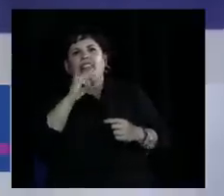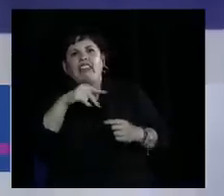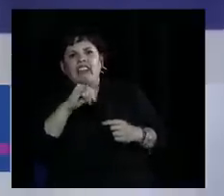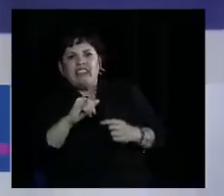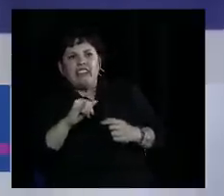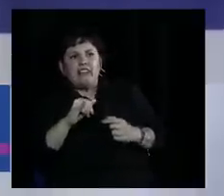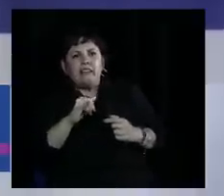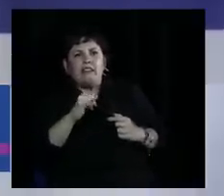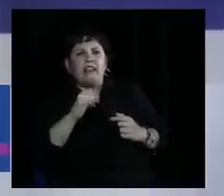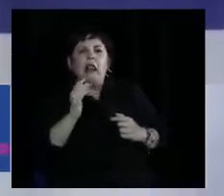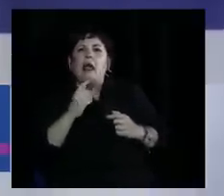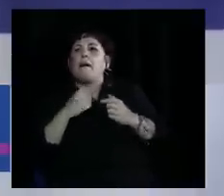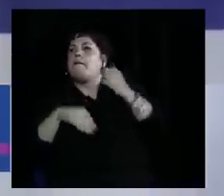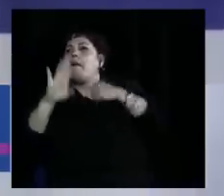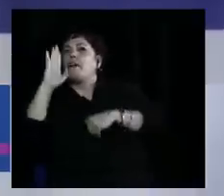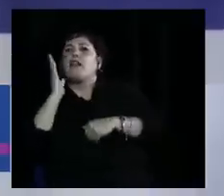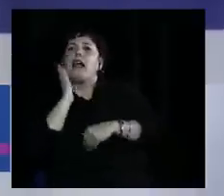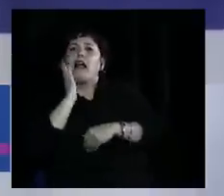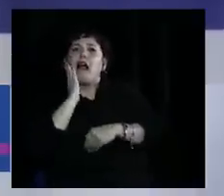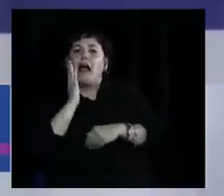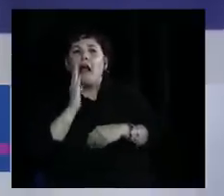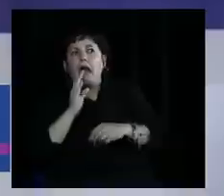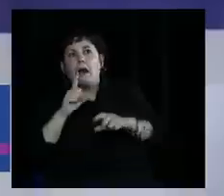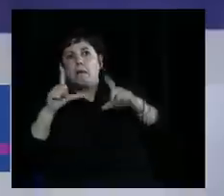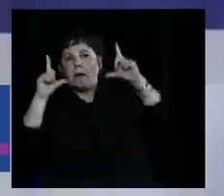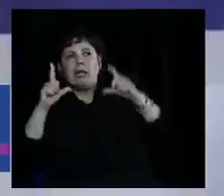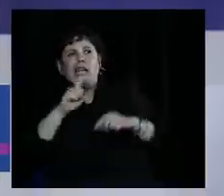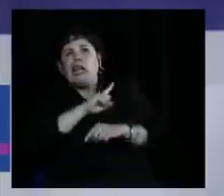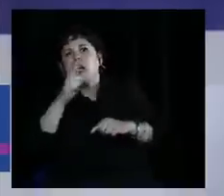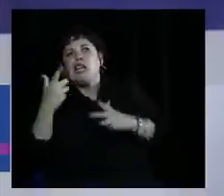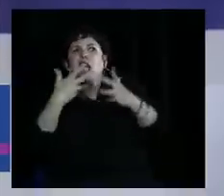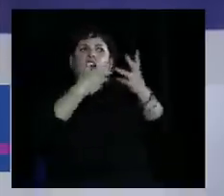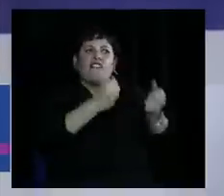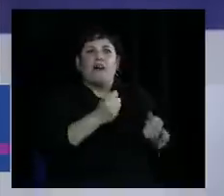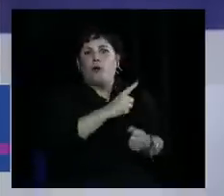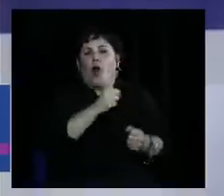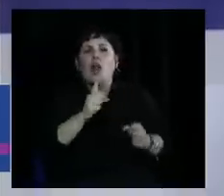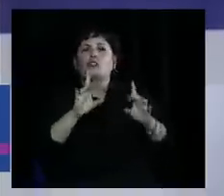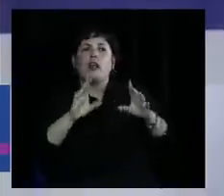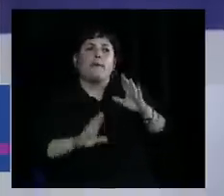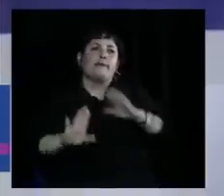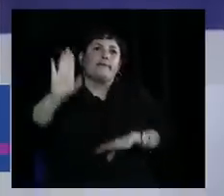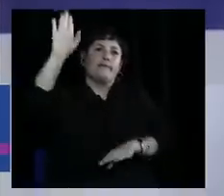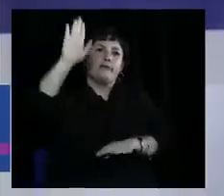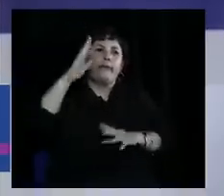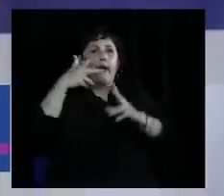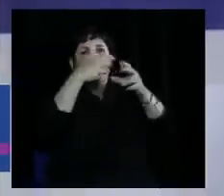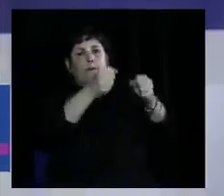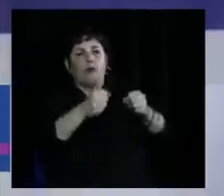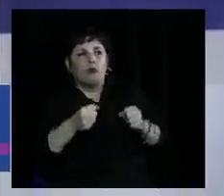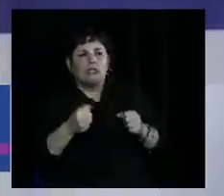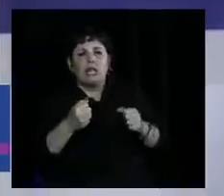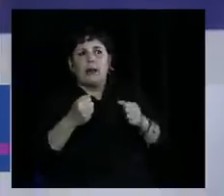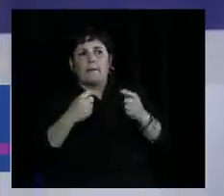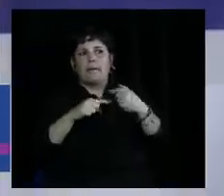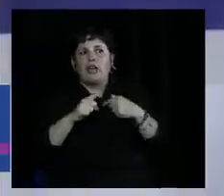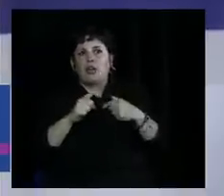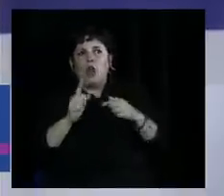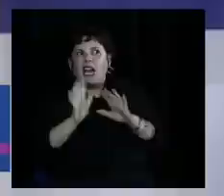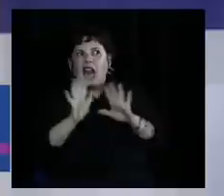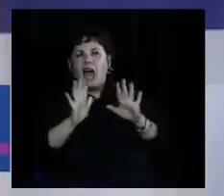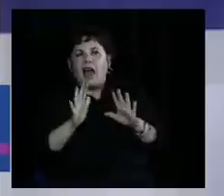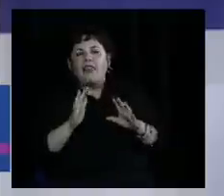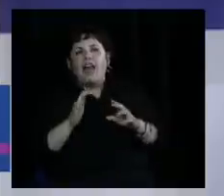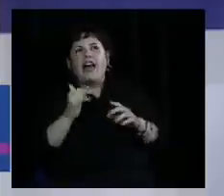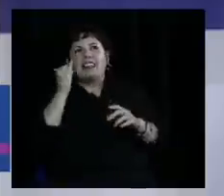pocos. El resto no dice nada, ni a favor ni en contra. Le suma los votos, no le hace trabajo en contra, pero tienen